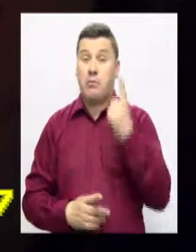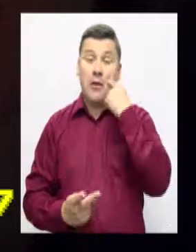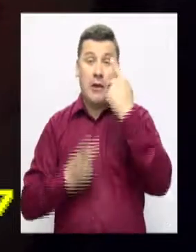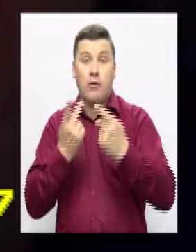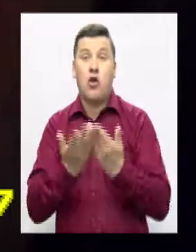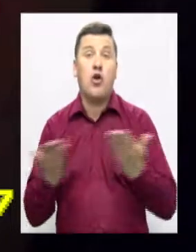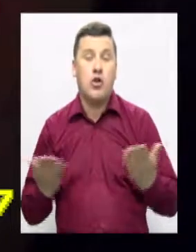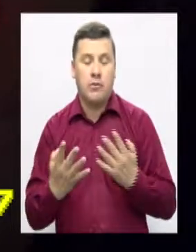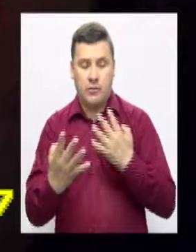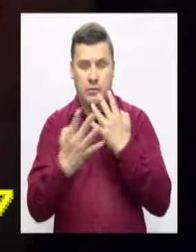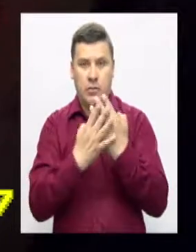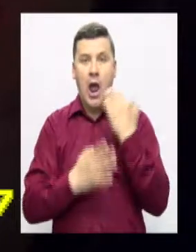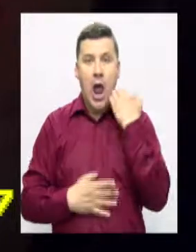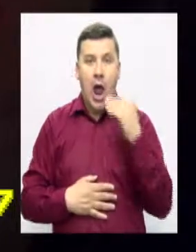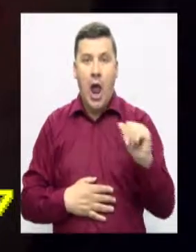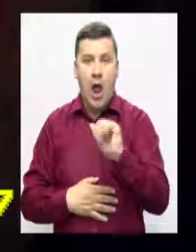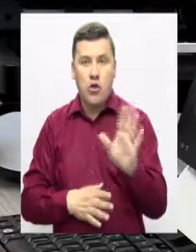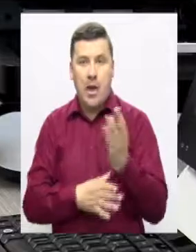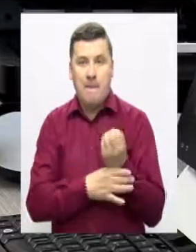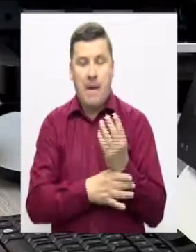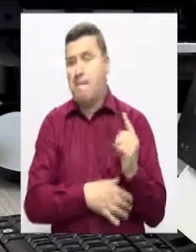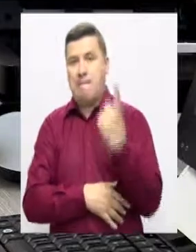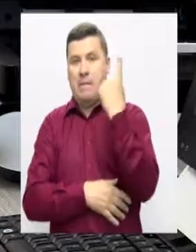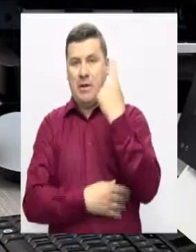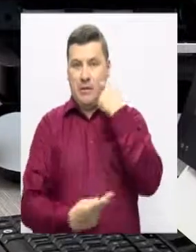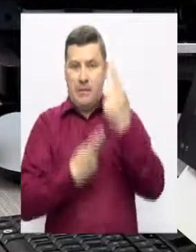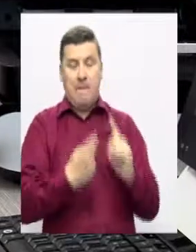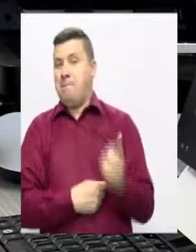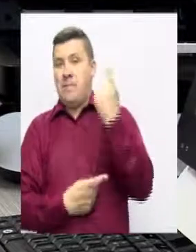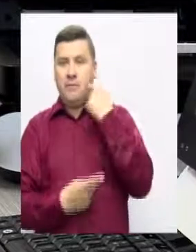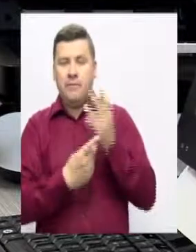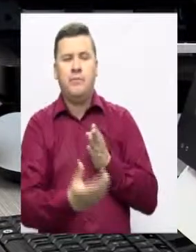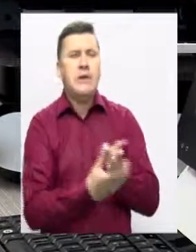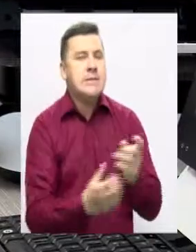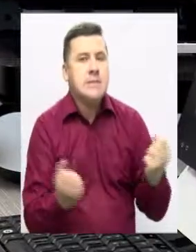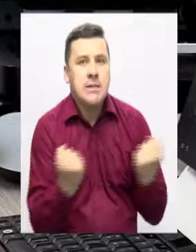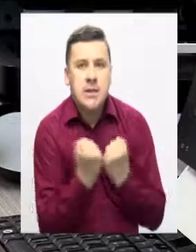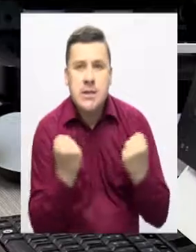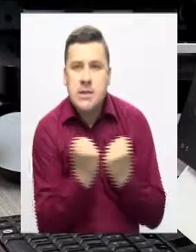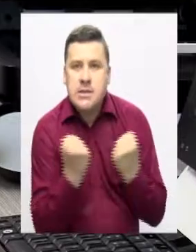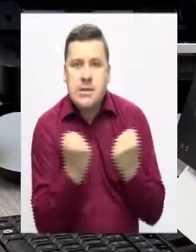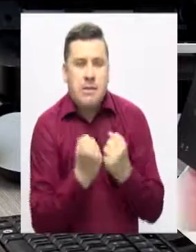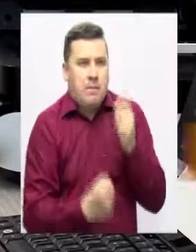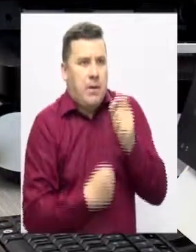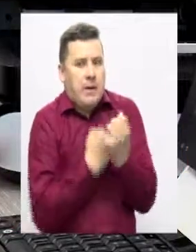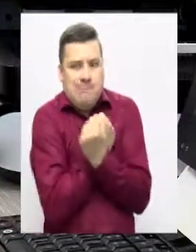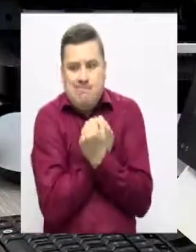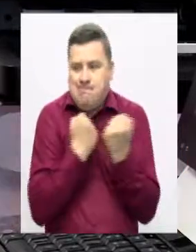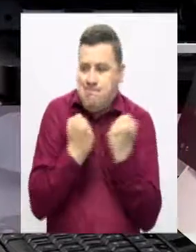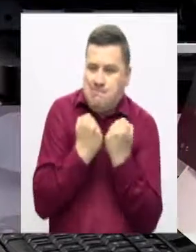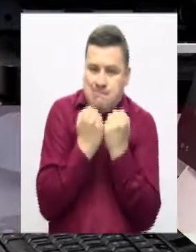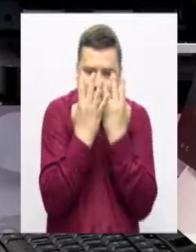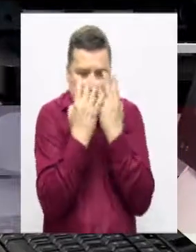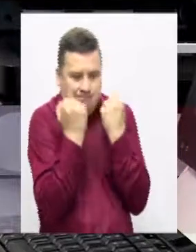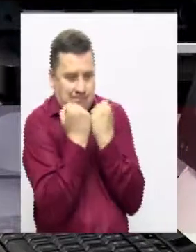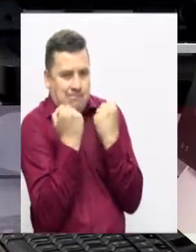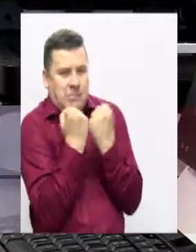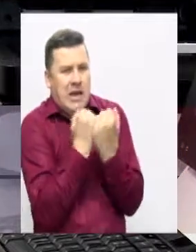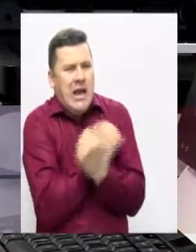se realizó a la cárcel de mujeres de Pasto. Lo generalizado es el hacinamiento. Personas que no caben en las celdas tienen que